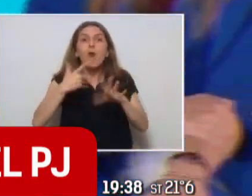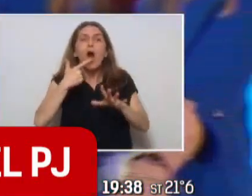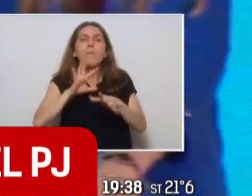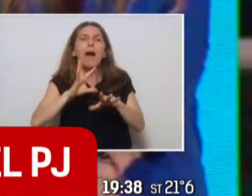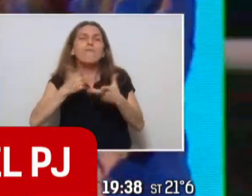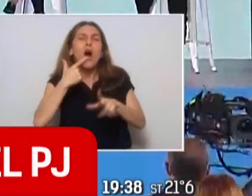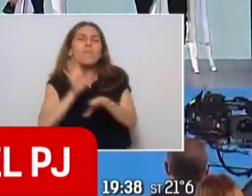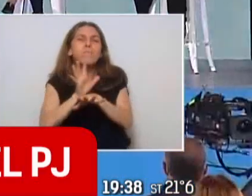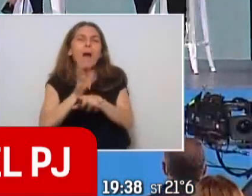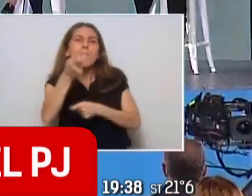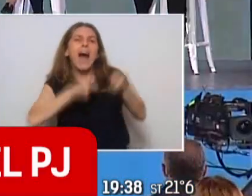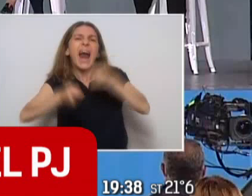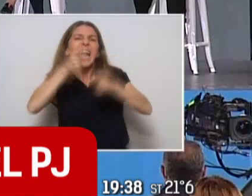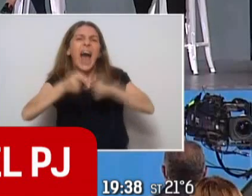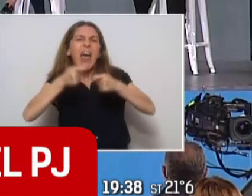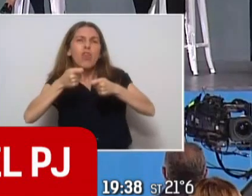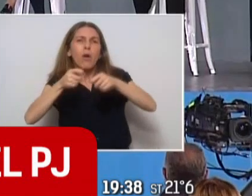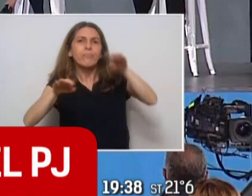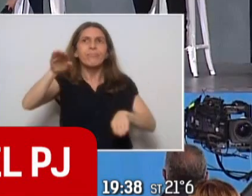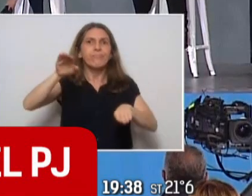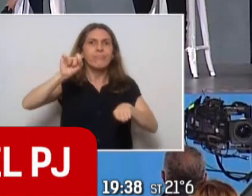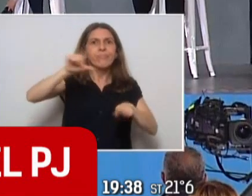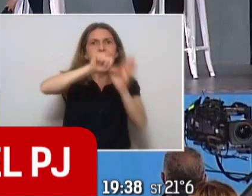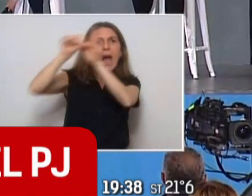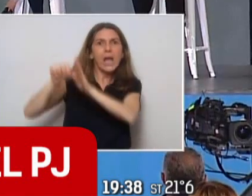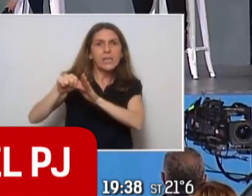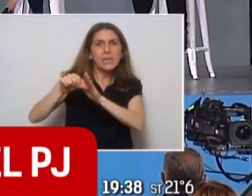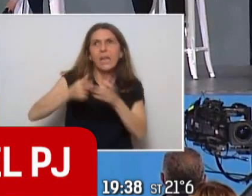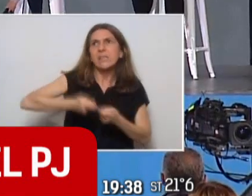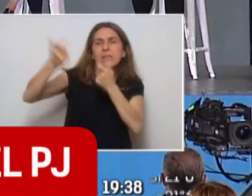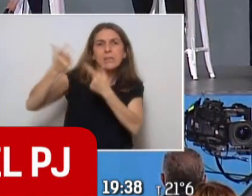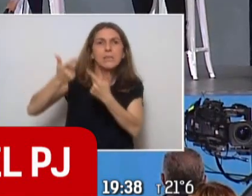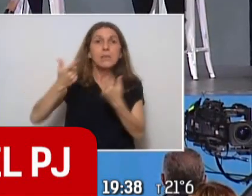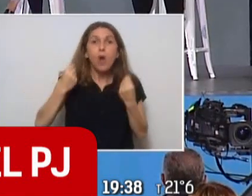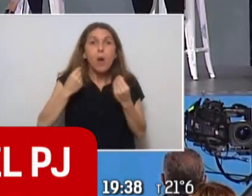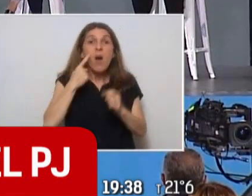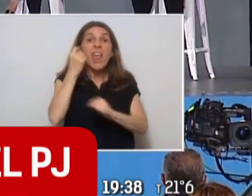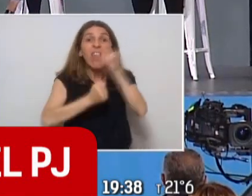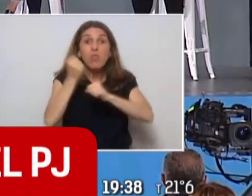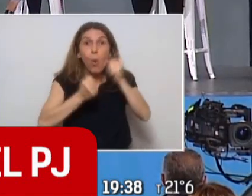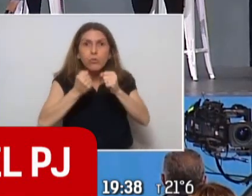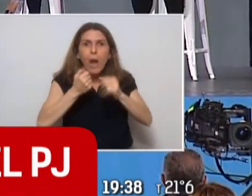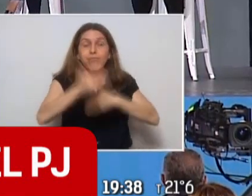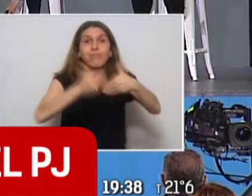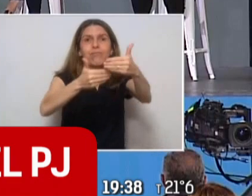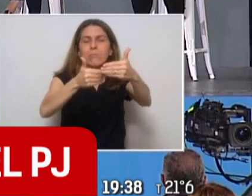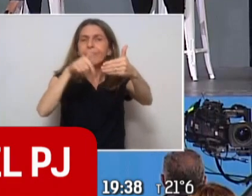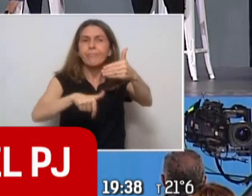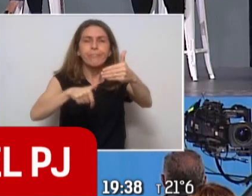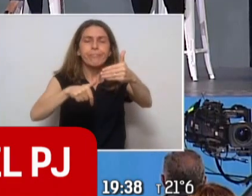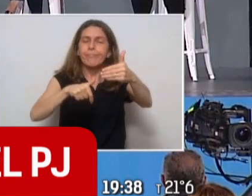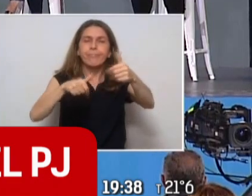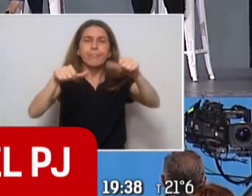mundo. Y así, una vez más, el desarrollo industrial quedó postergado. Y así vimos